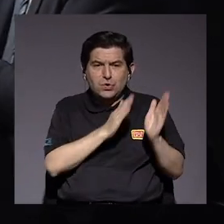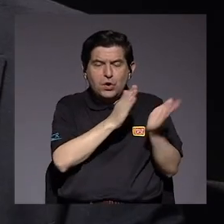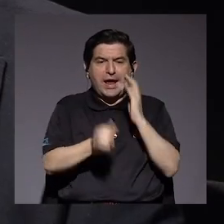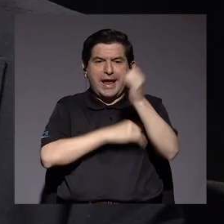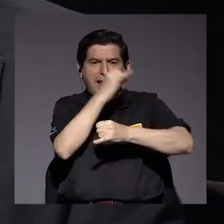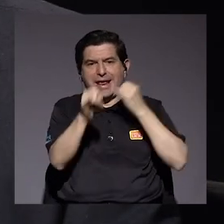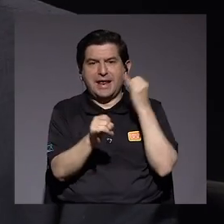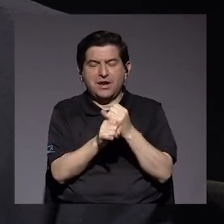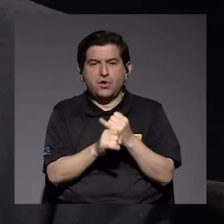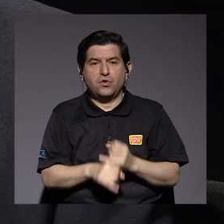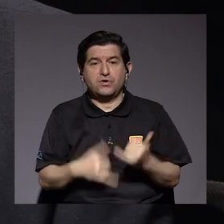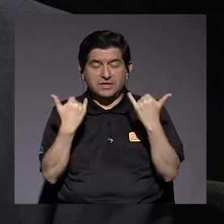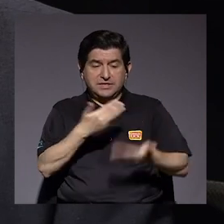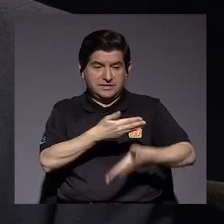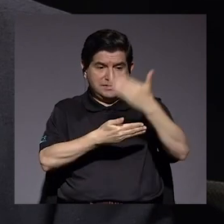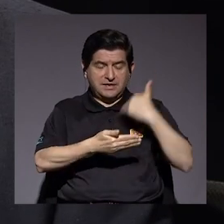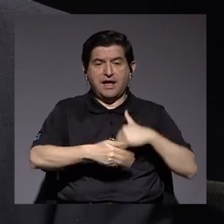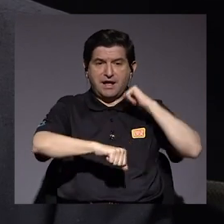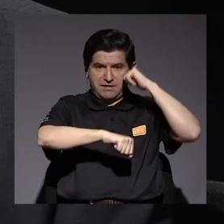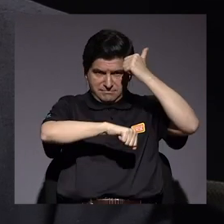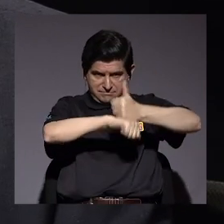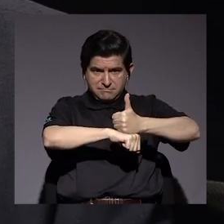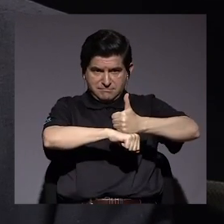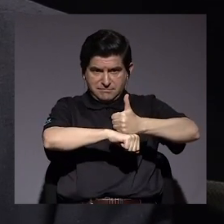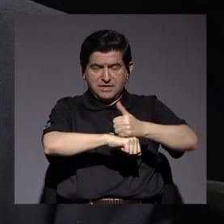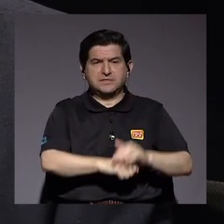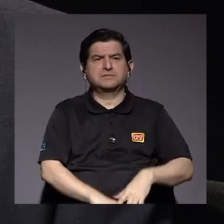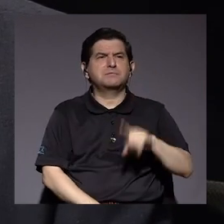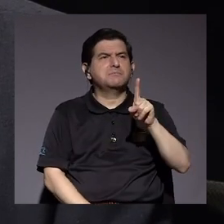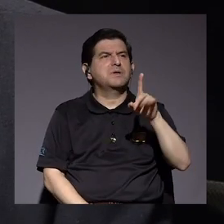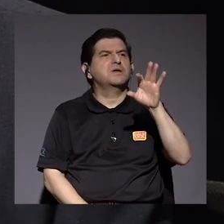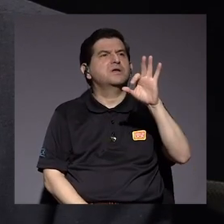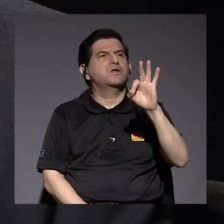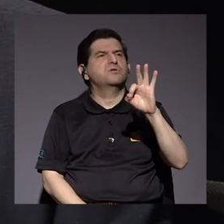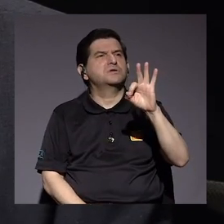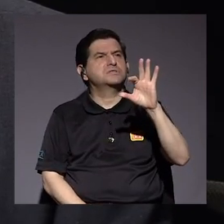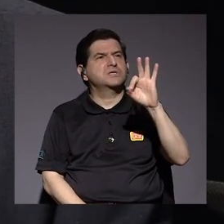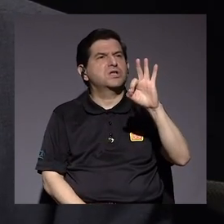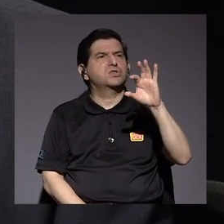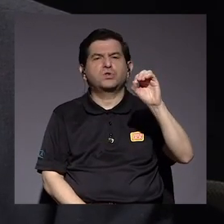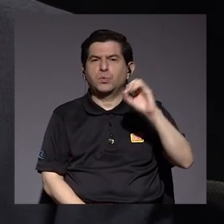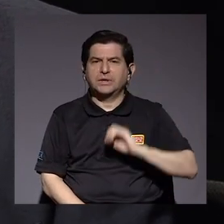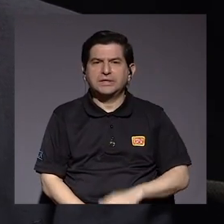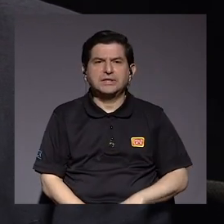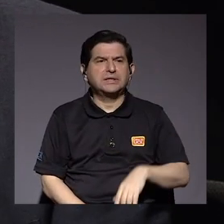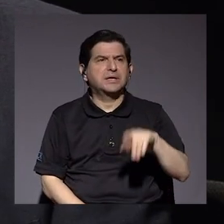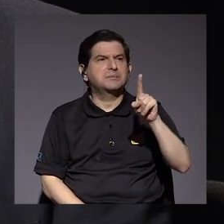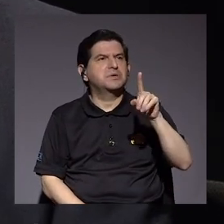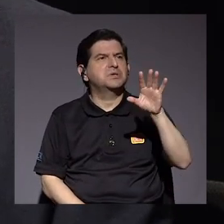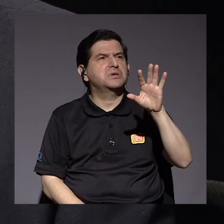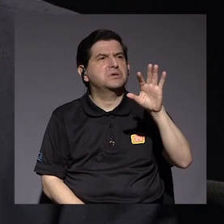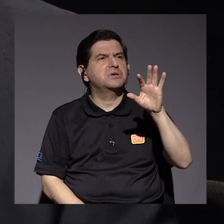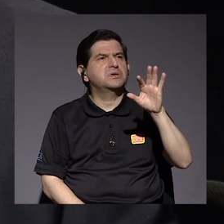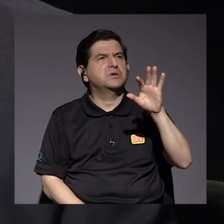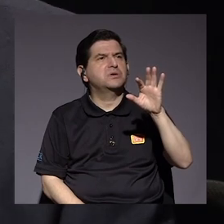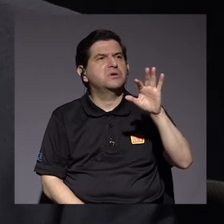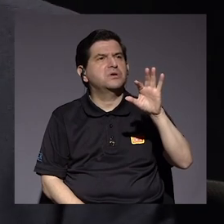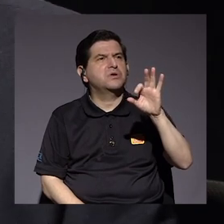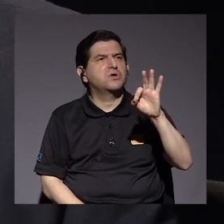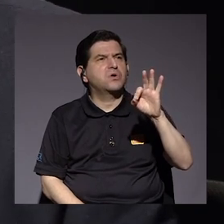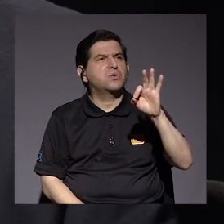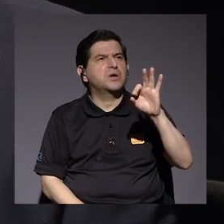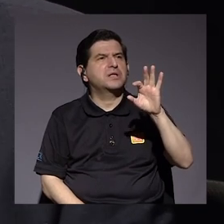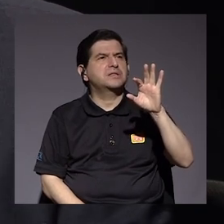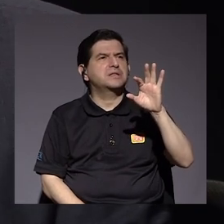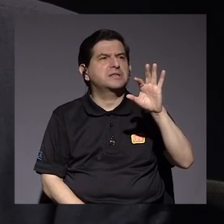que había sido creado en 1990 98 90